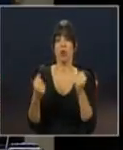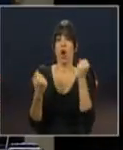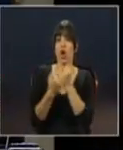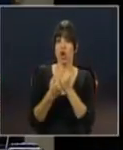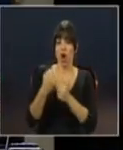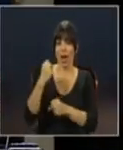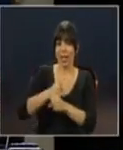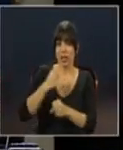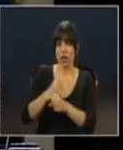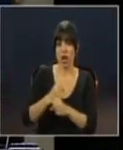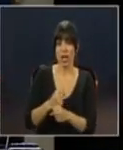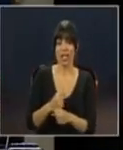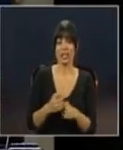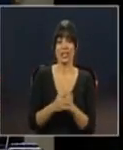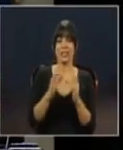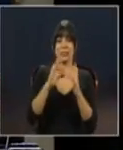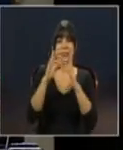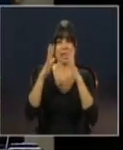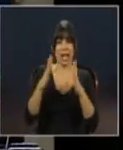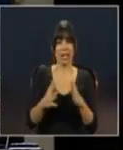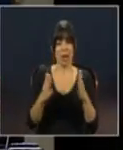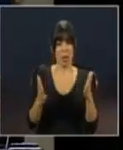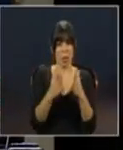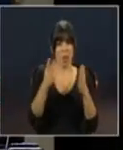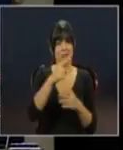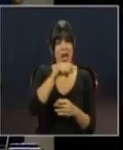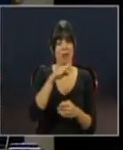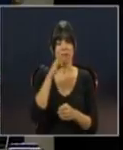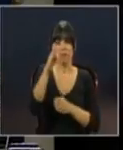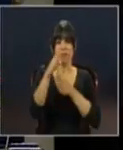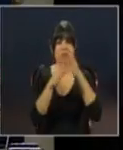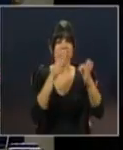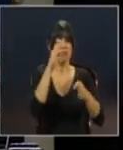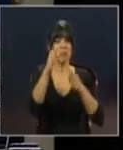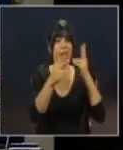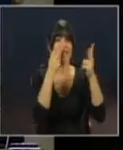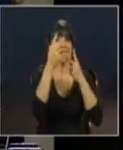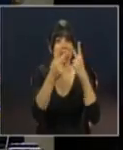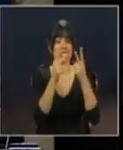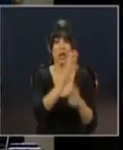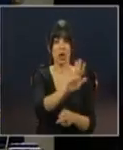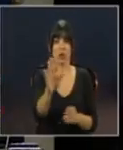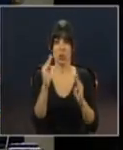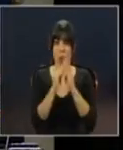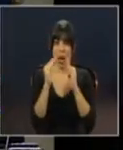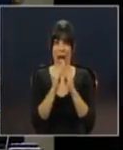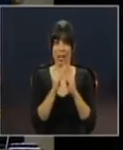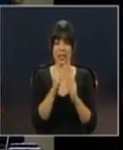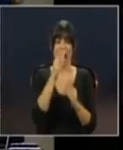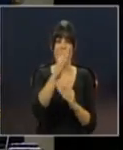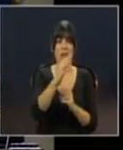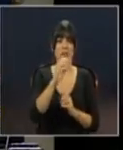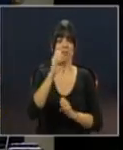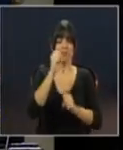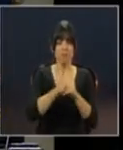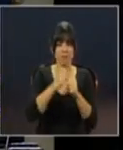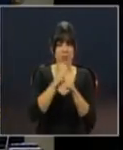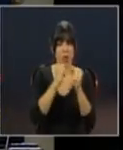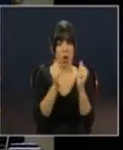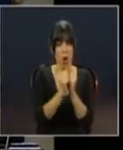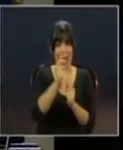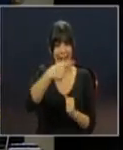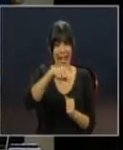cogestores especializados y motivados les están visitando directamente en sus casas, están elaborando con ellas y con